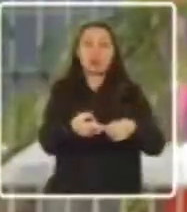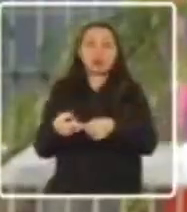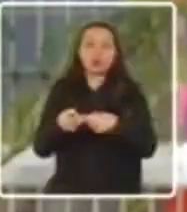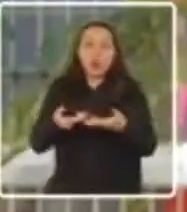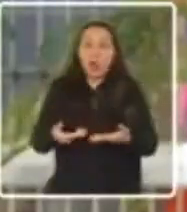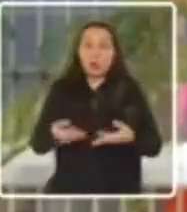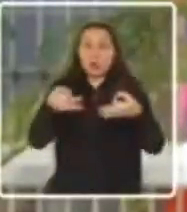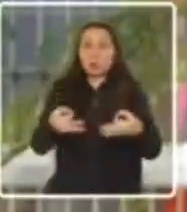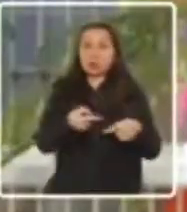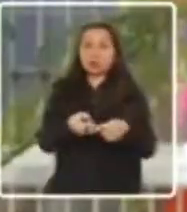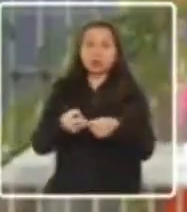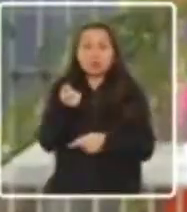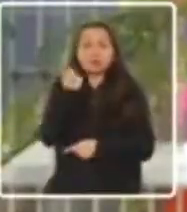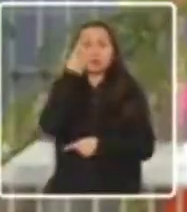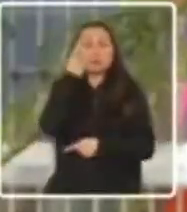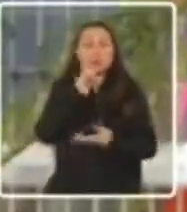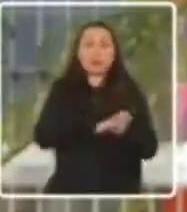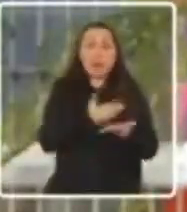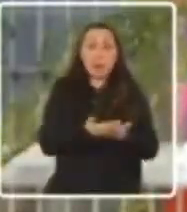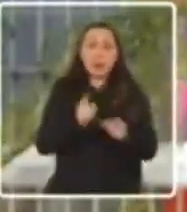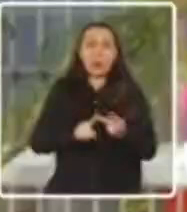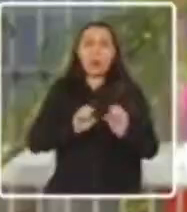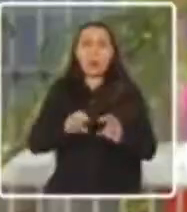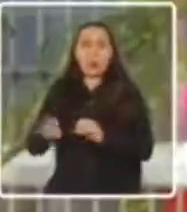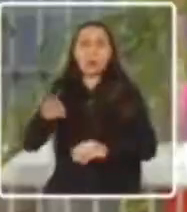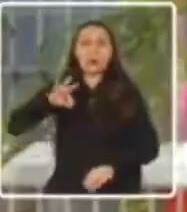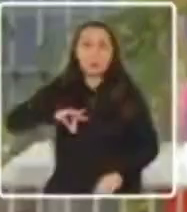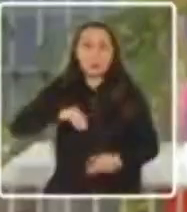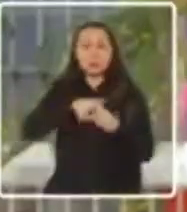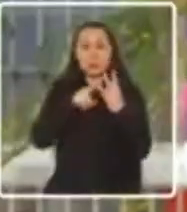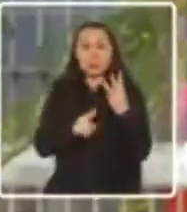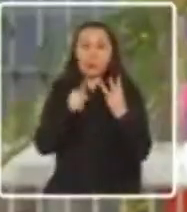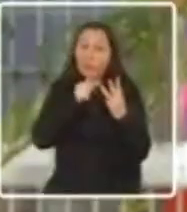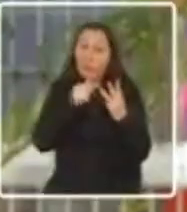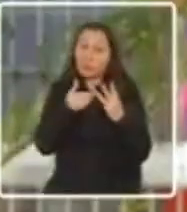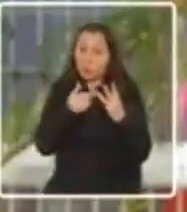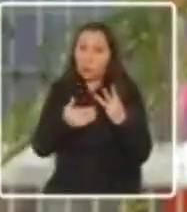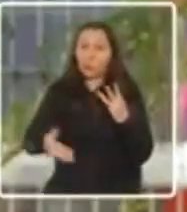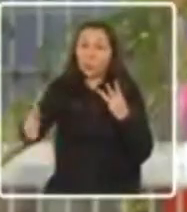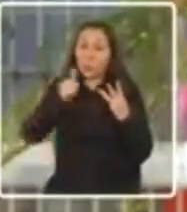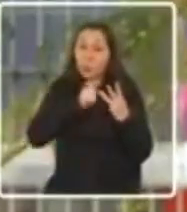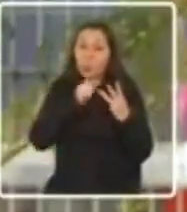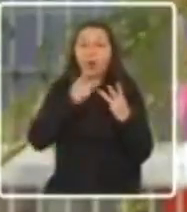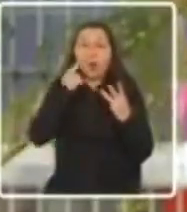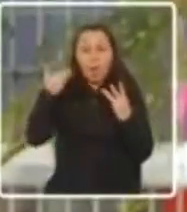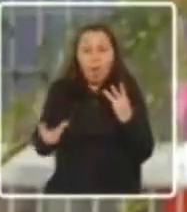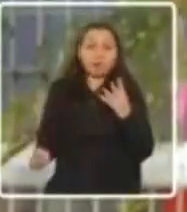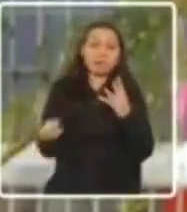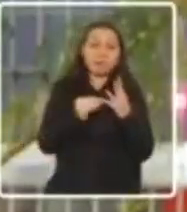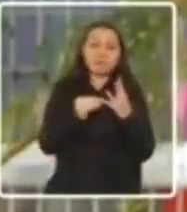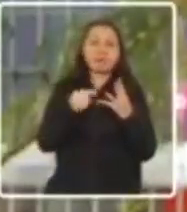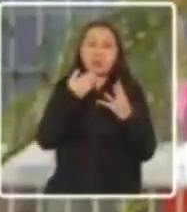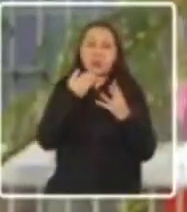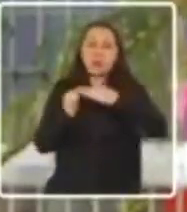hoy día la seguridad social se entiende por la salud, la educación y las pensiones, en donde todavía tenemos mucho que avanzar, hoy día los cuidados pasan a